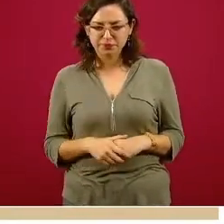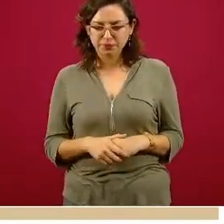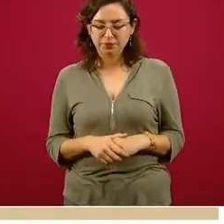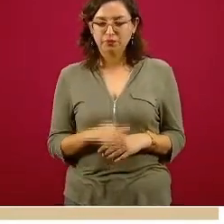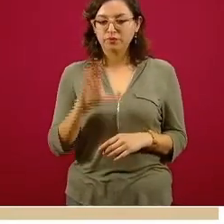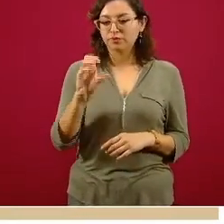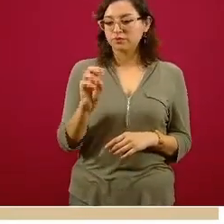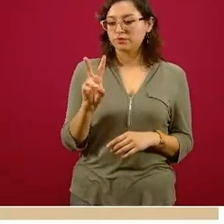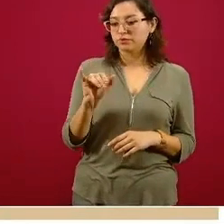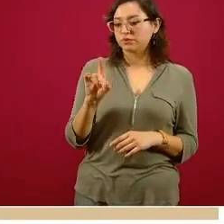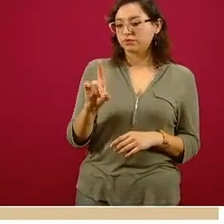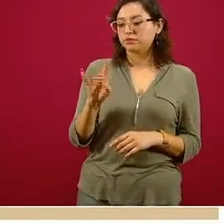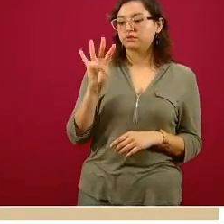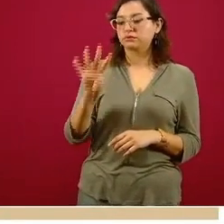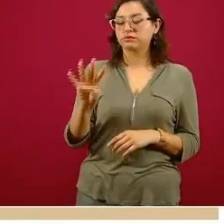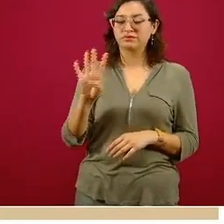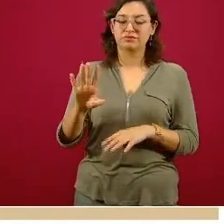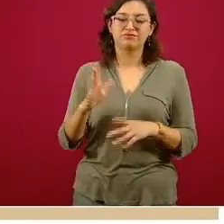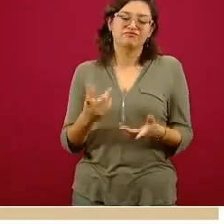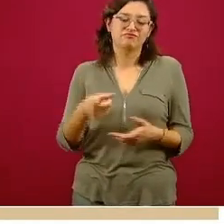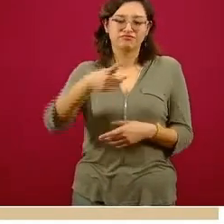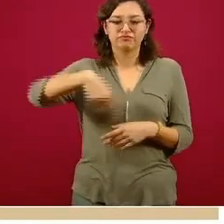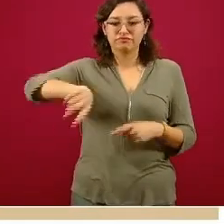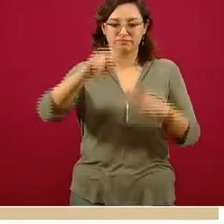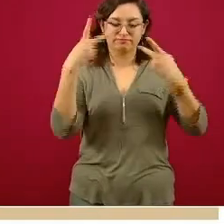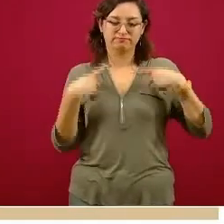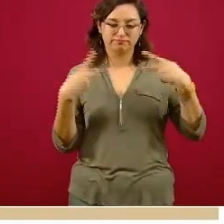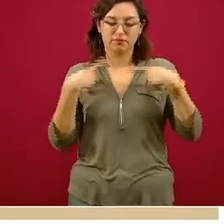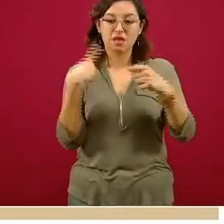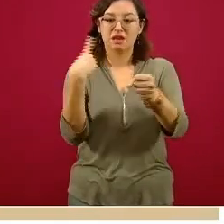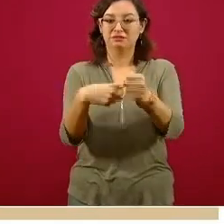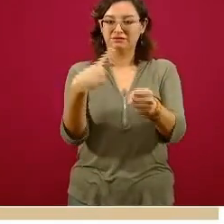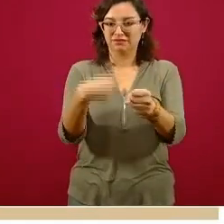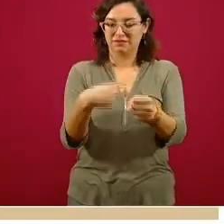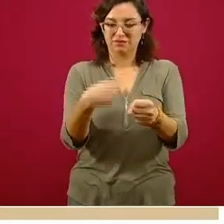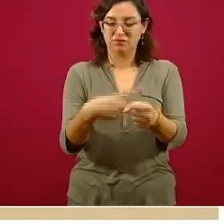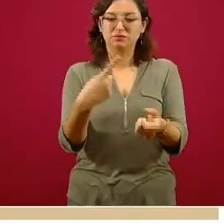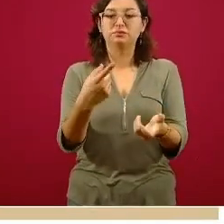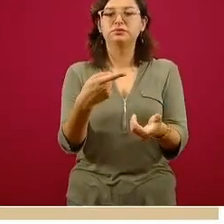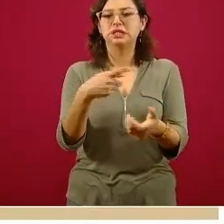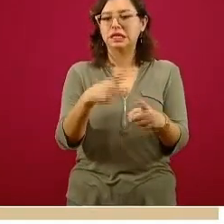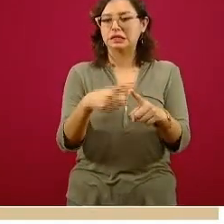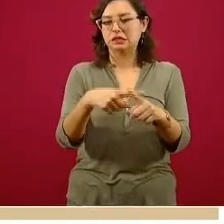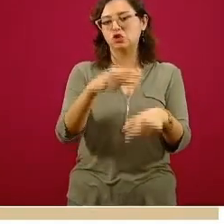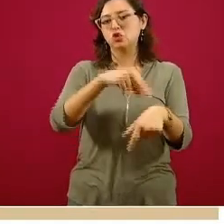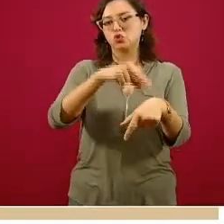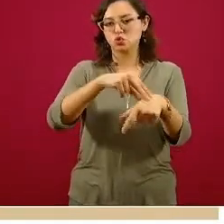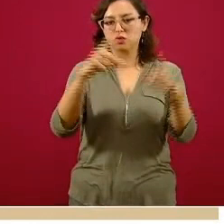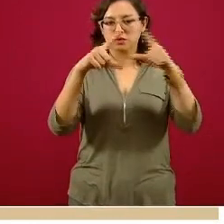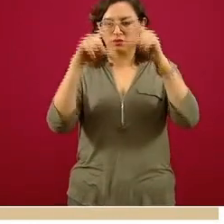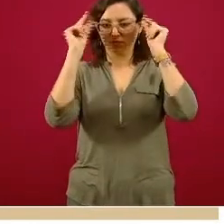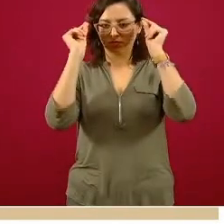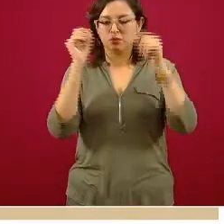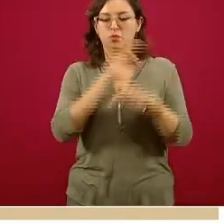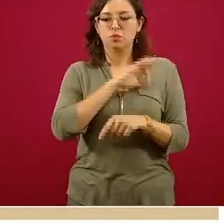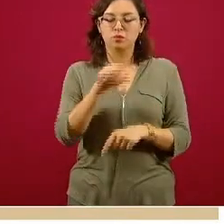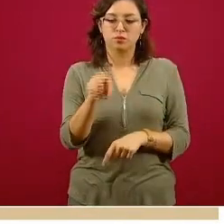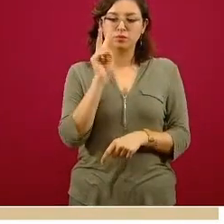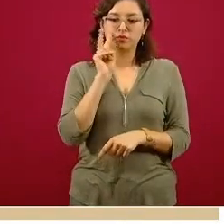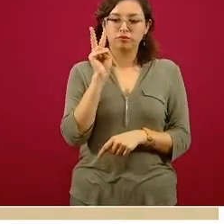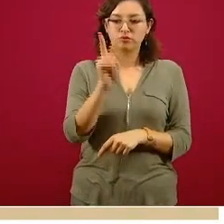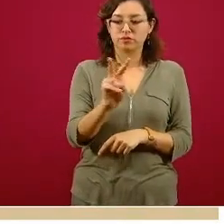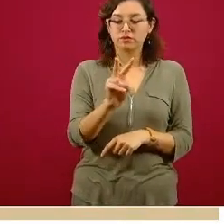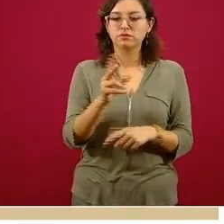al personal de salud, igual como lo hacemos en la estadística de la población en general. Aquí tenemos los